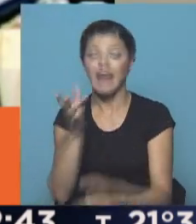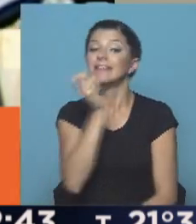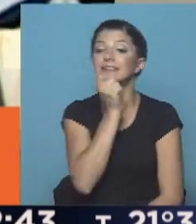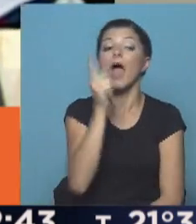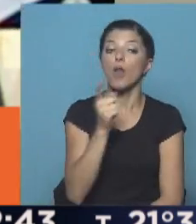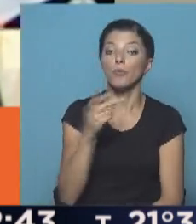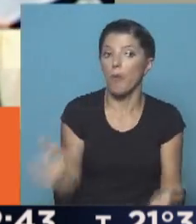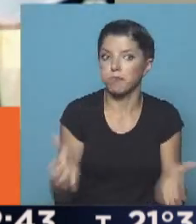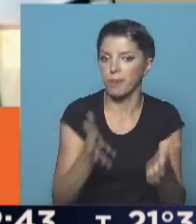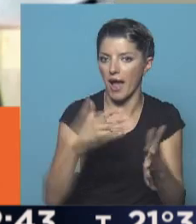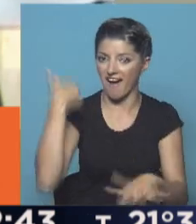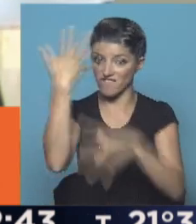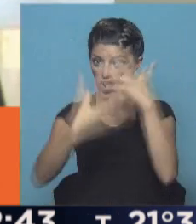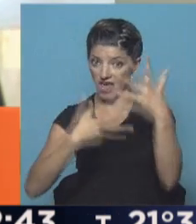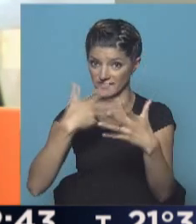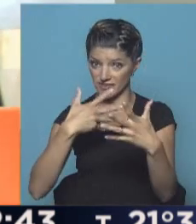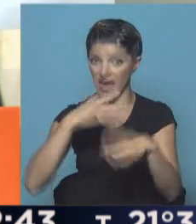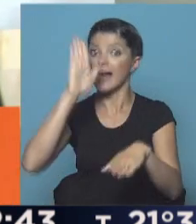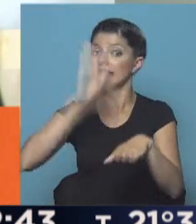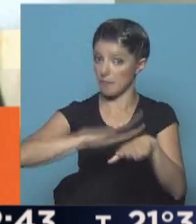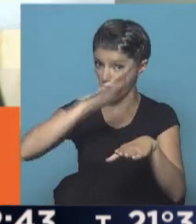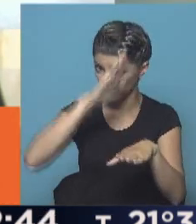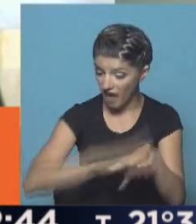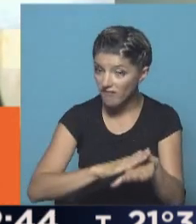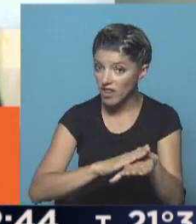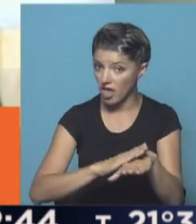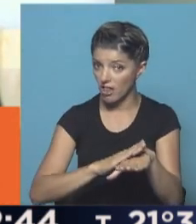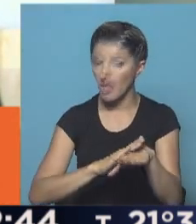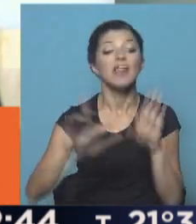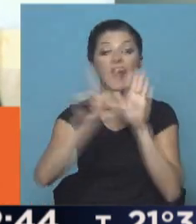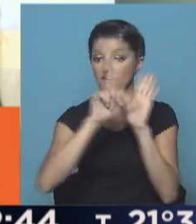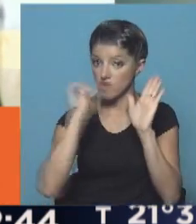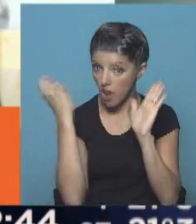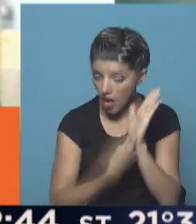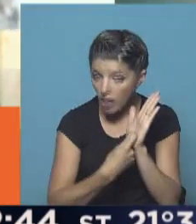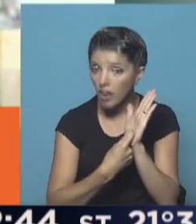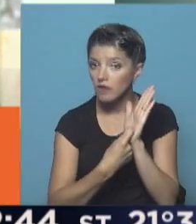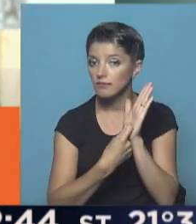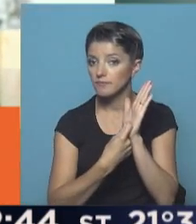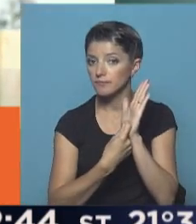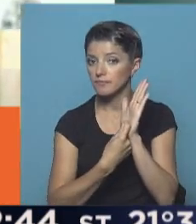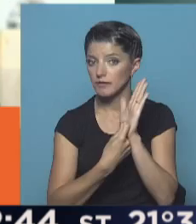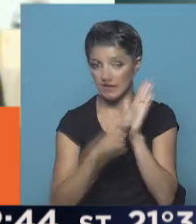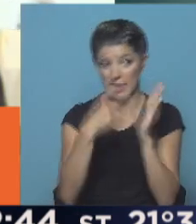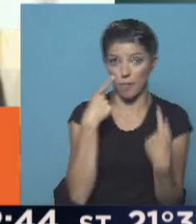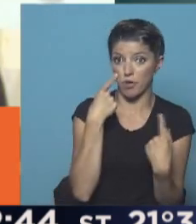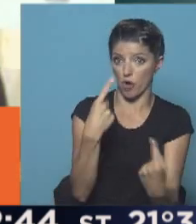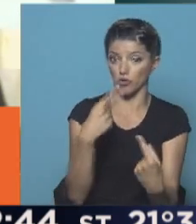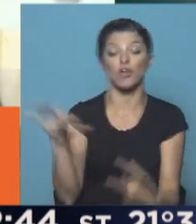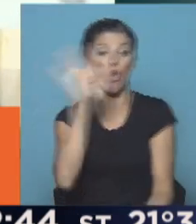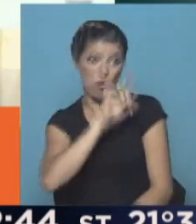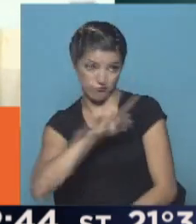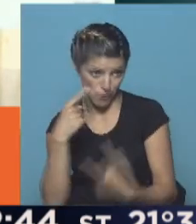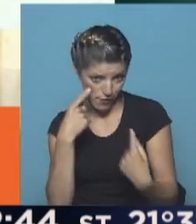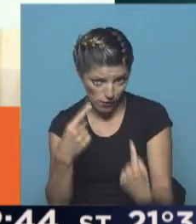violencia y tenga responsabilidades legales, que las haya asumido o que no las haya